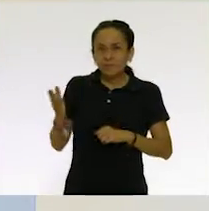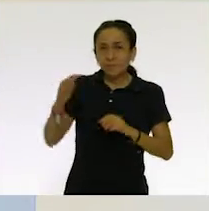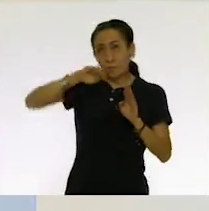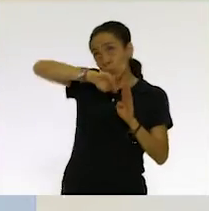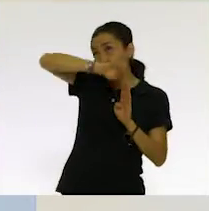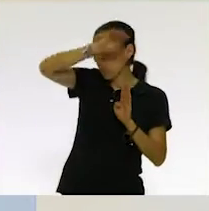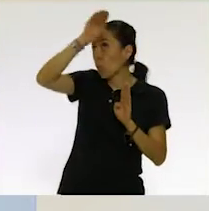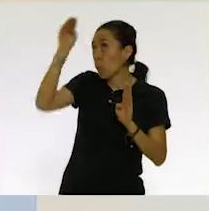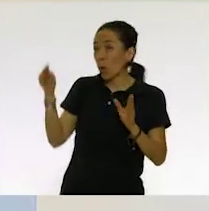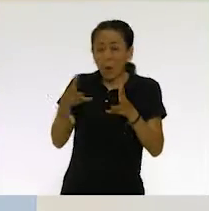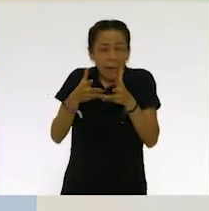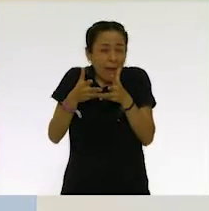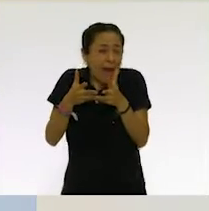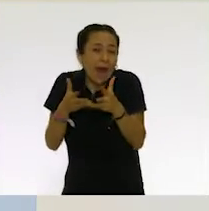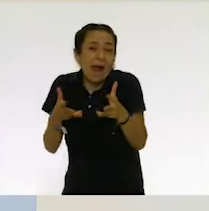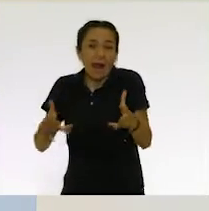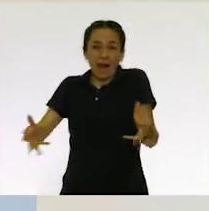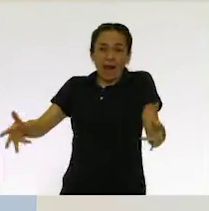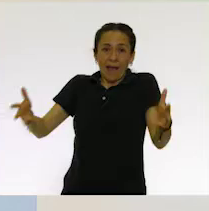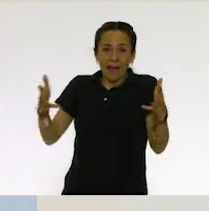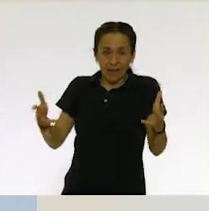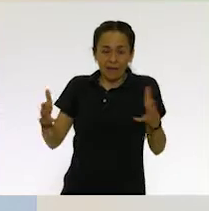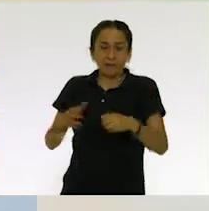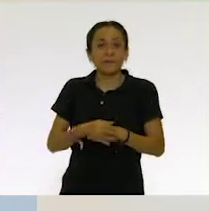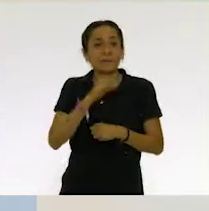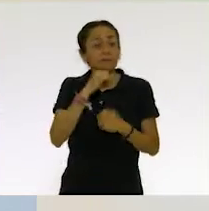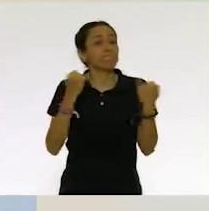Grande. Profunda.